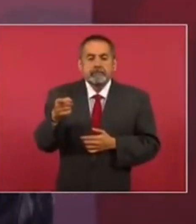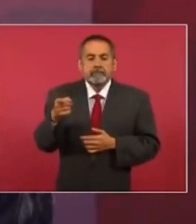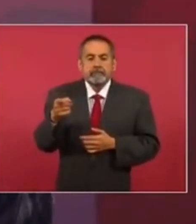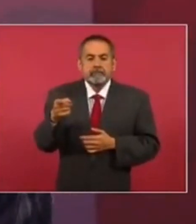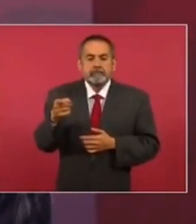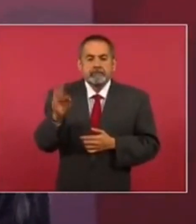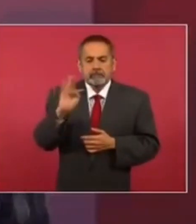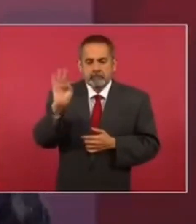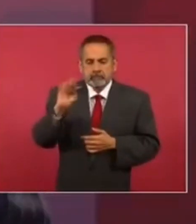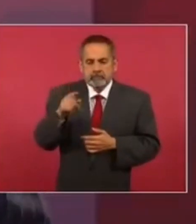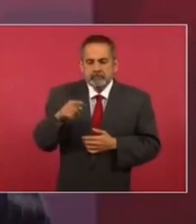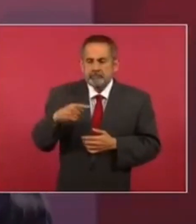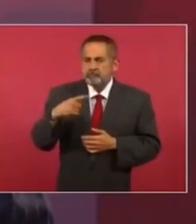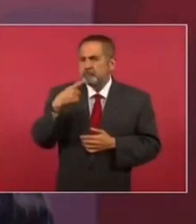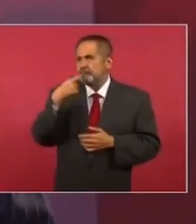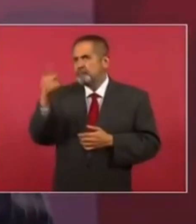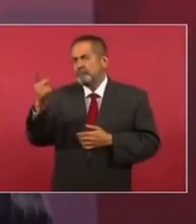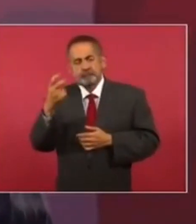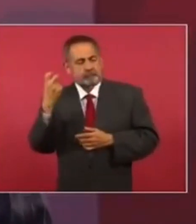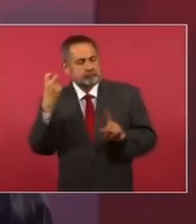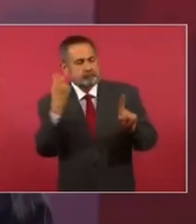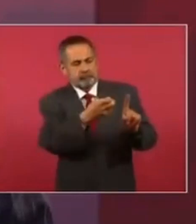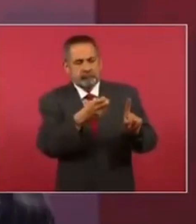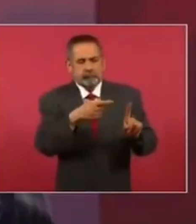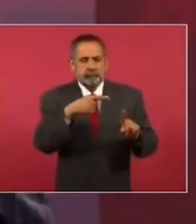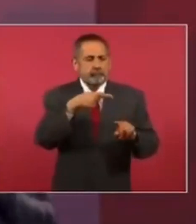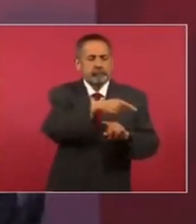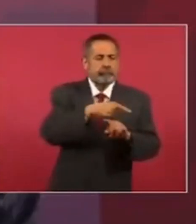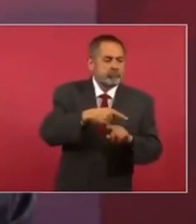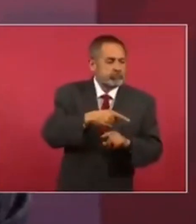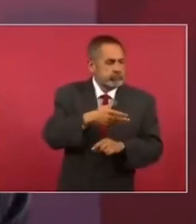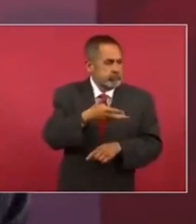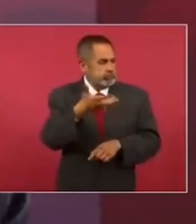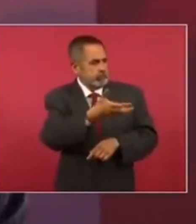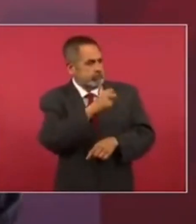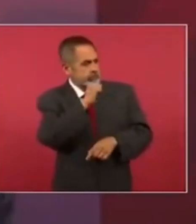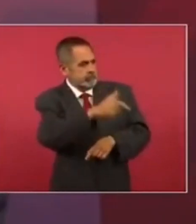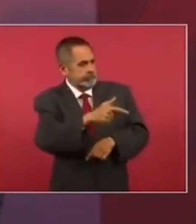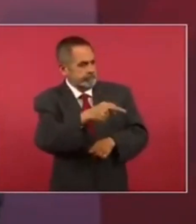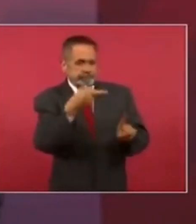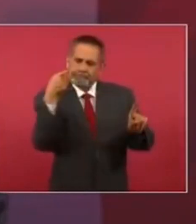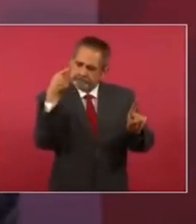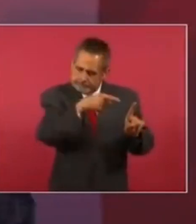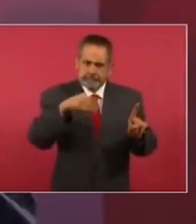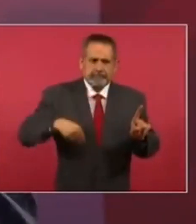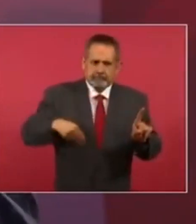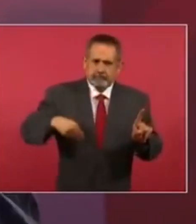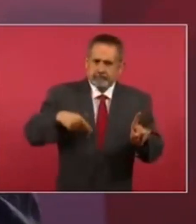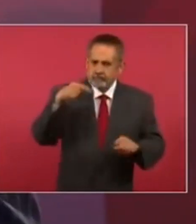que se acuse a algunos por omisión, otros